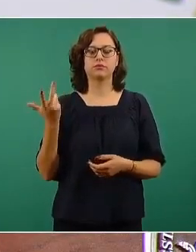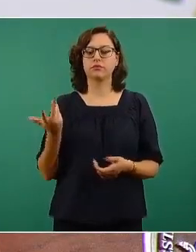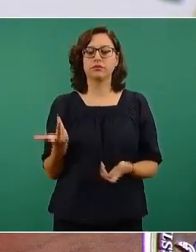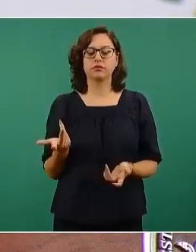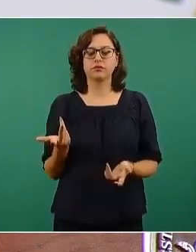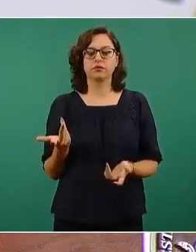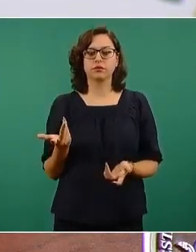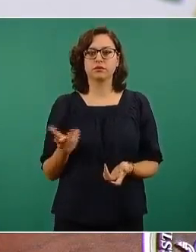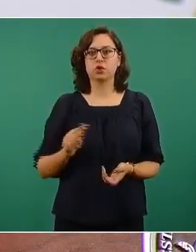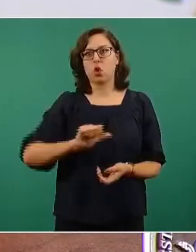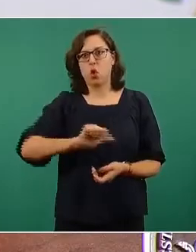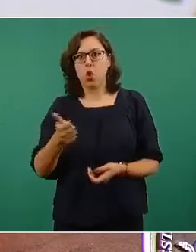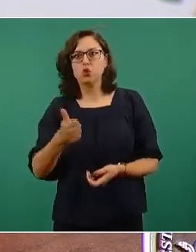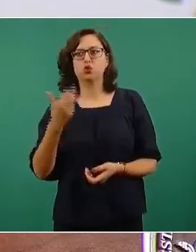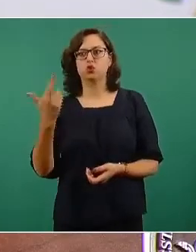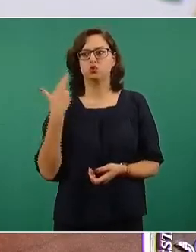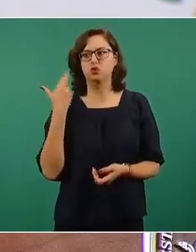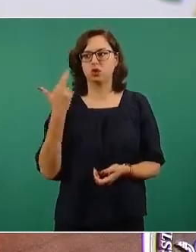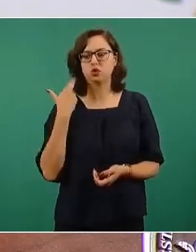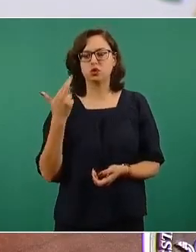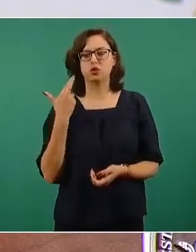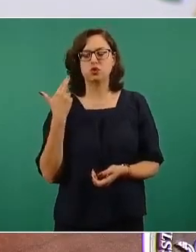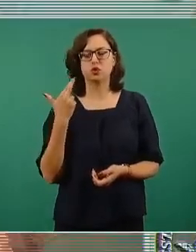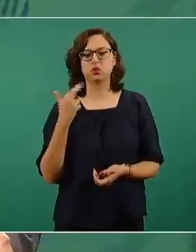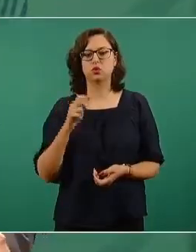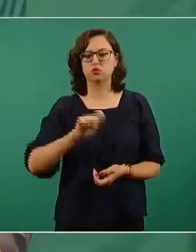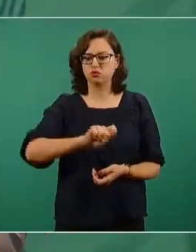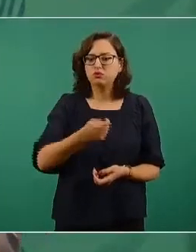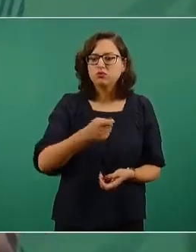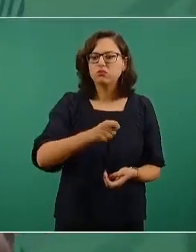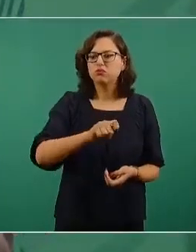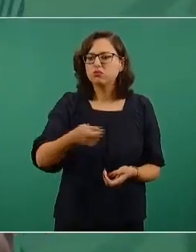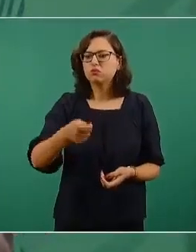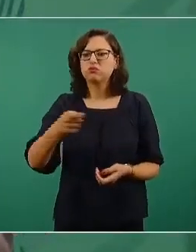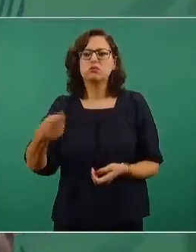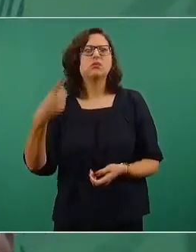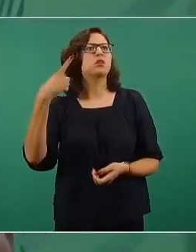y luego le cambian a otro, y siempre